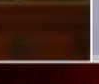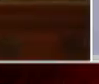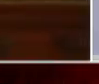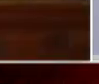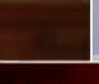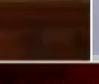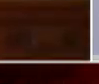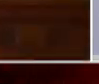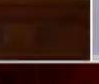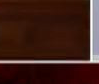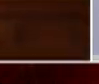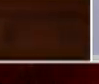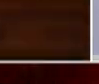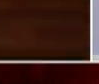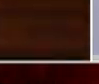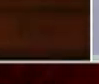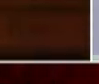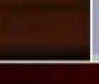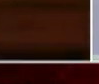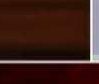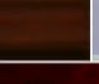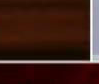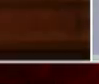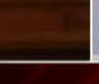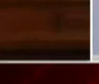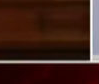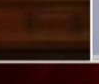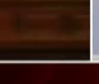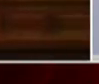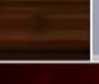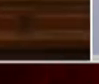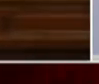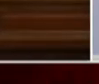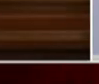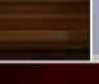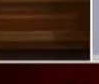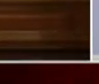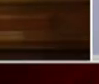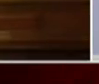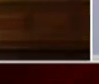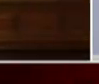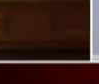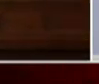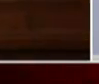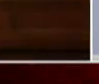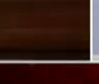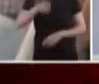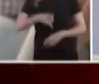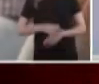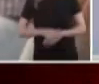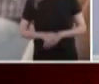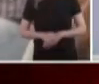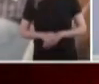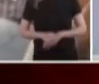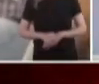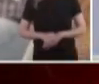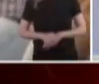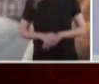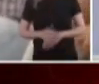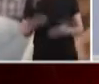los recursos porque no le gusta no se lo puede hacer eso no es que no puede